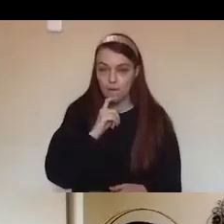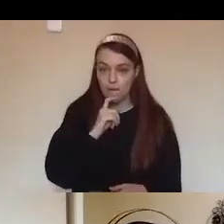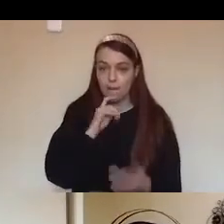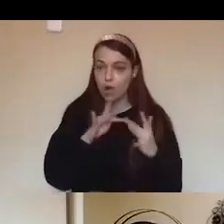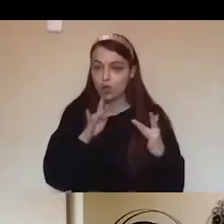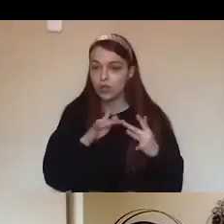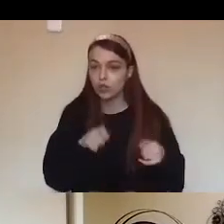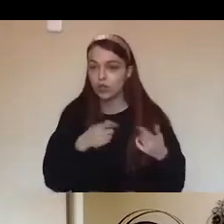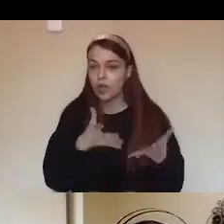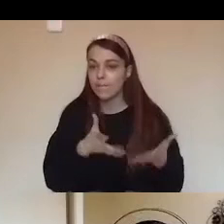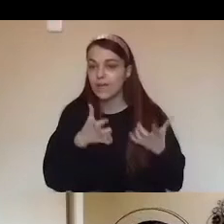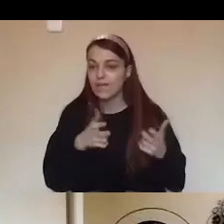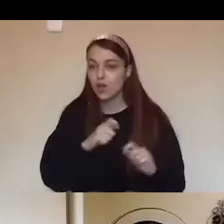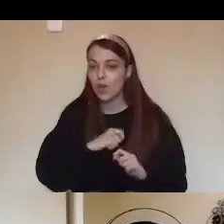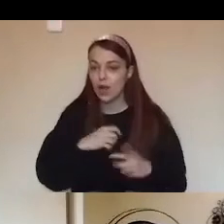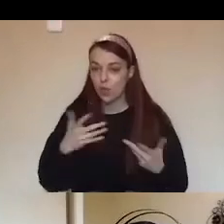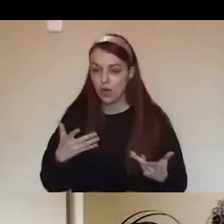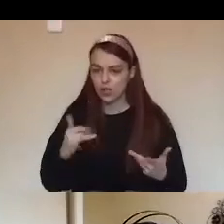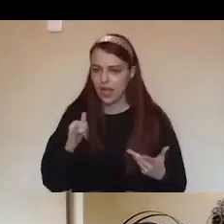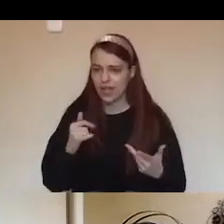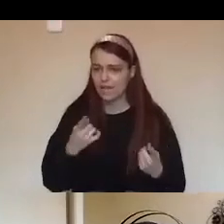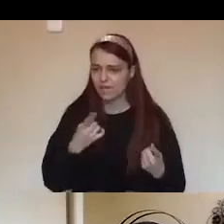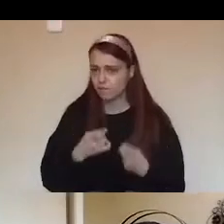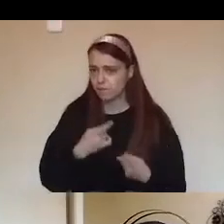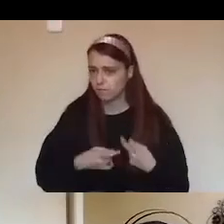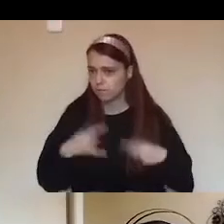con ella. Hay muchísima información,